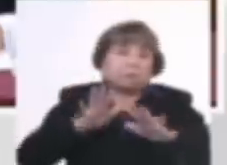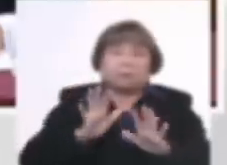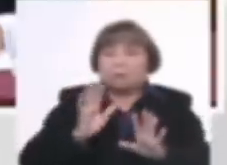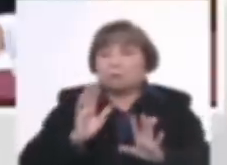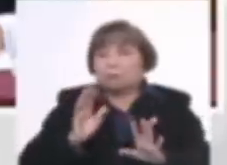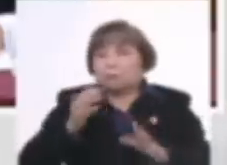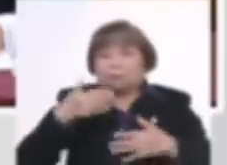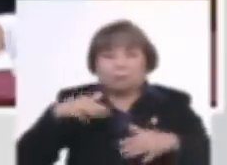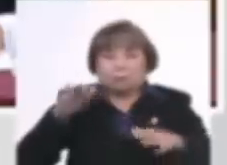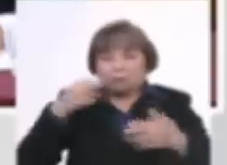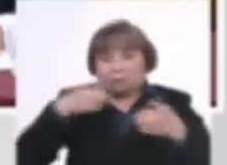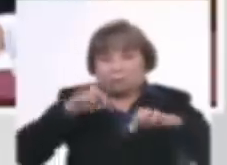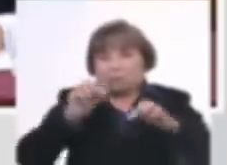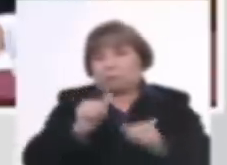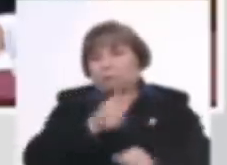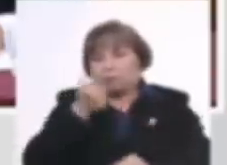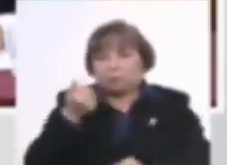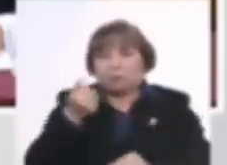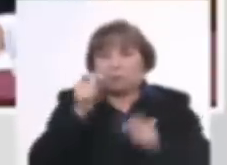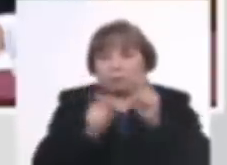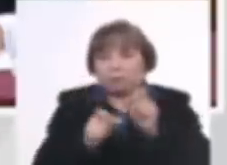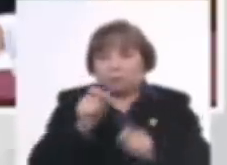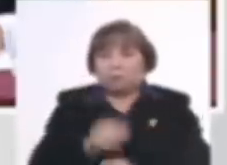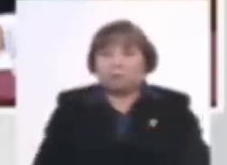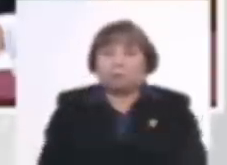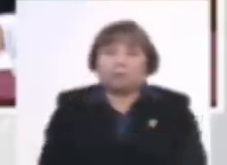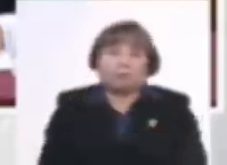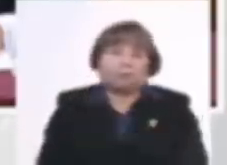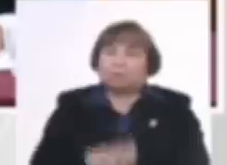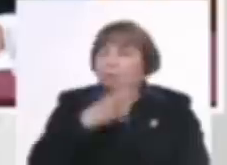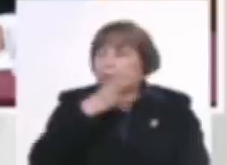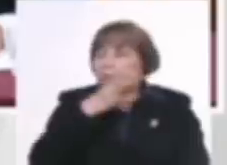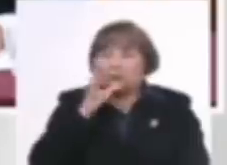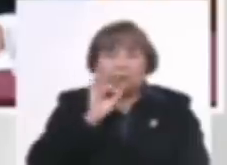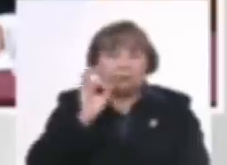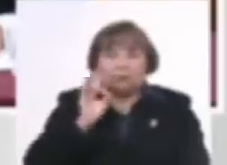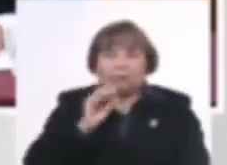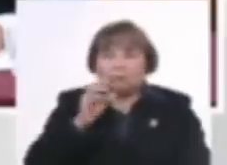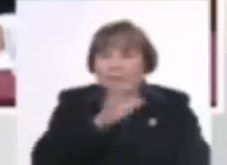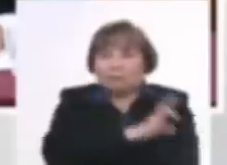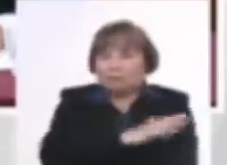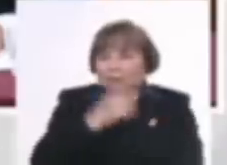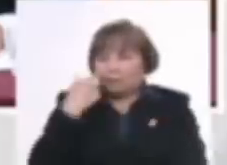ingresado por autorización de otras personas. Desconozco,